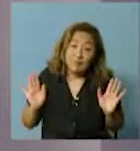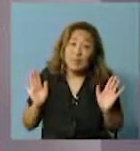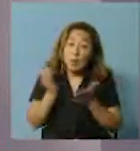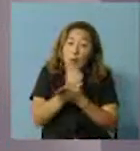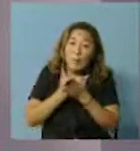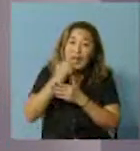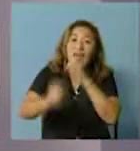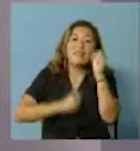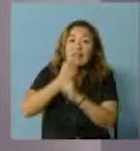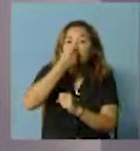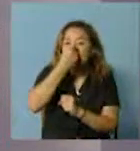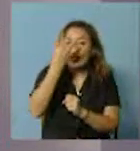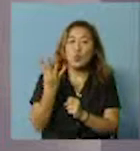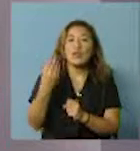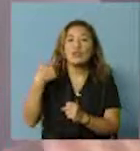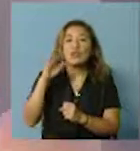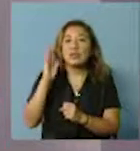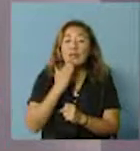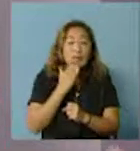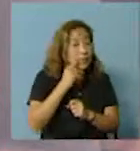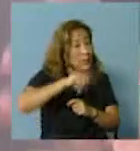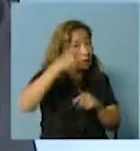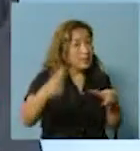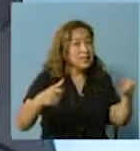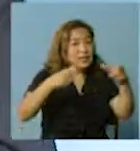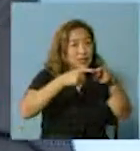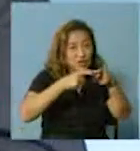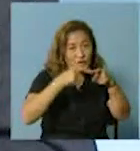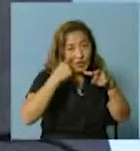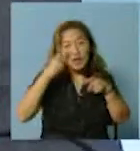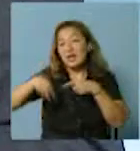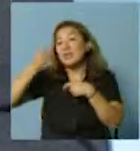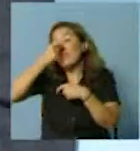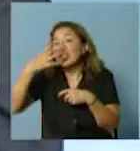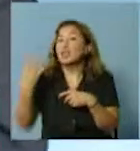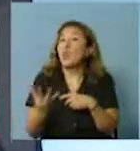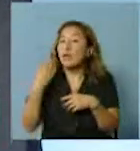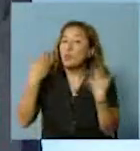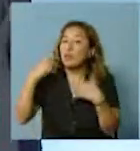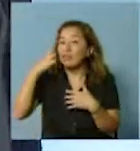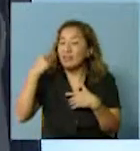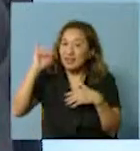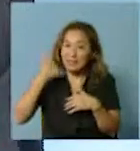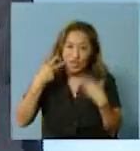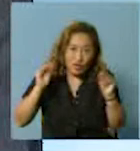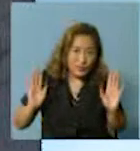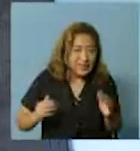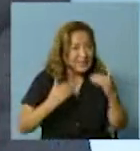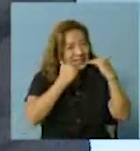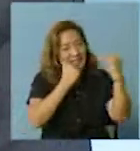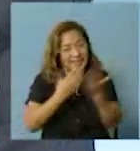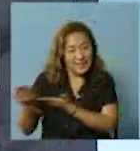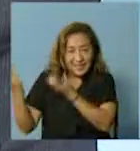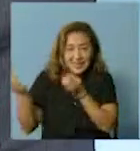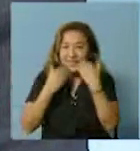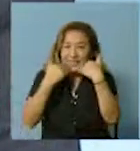esperaremos al día 24 el cierre de lista waldemar ya vamos al encuentro y el 24 los vemos para ver si va o no es candidato bueno muchísimas gracias y el doctor